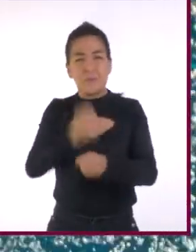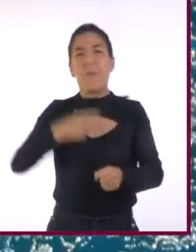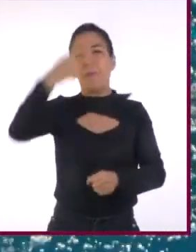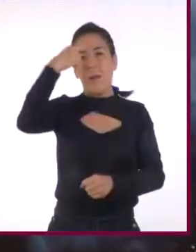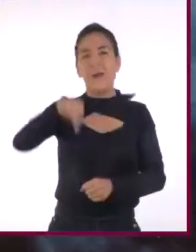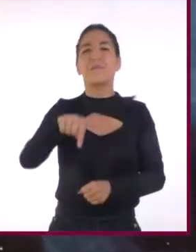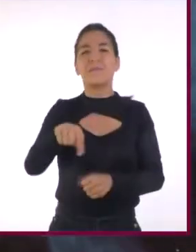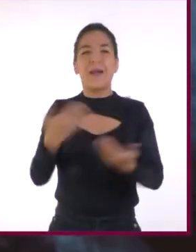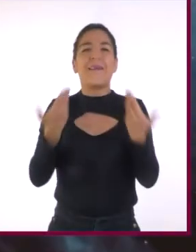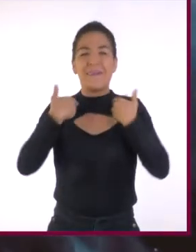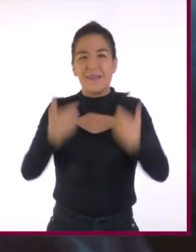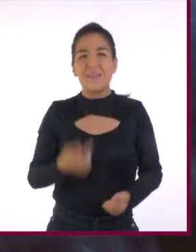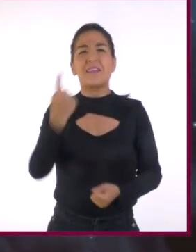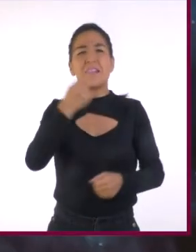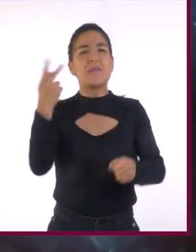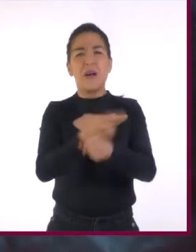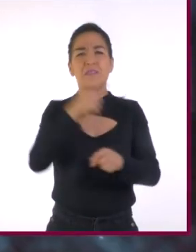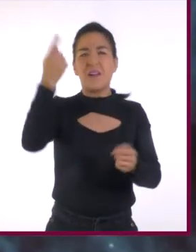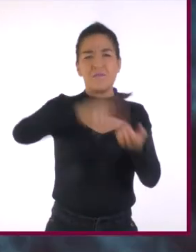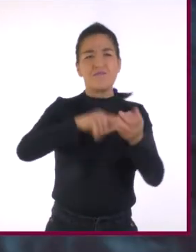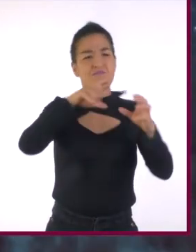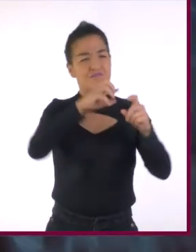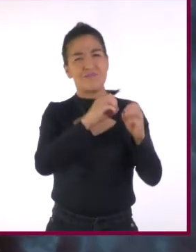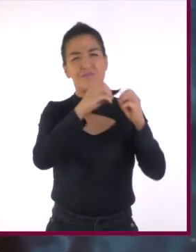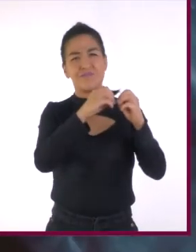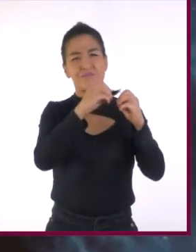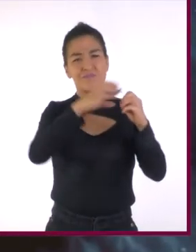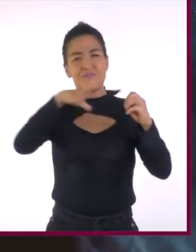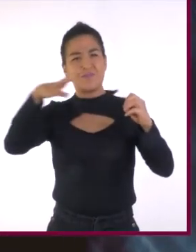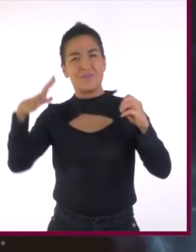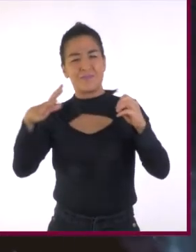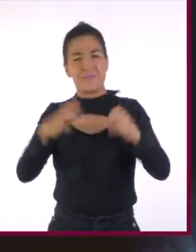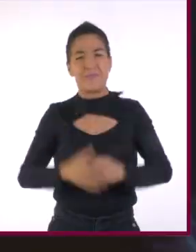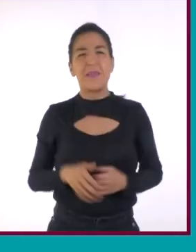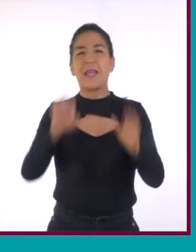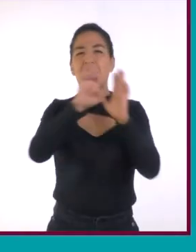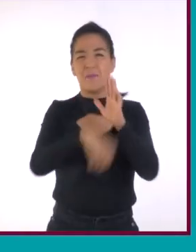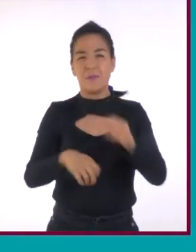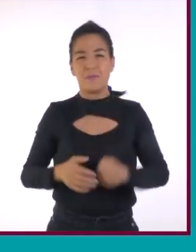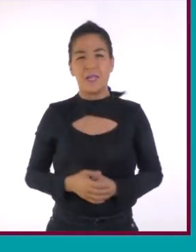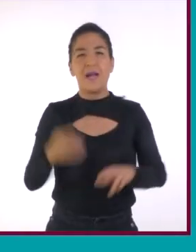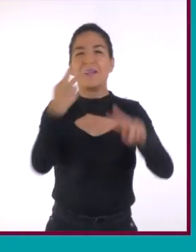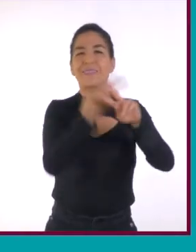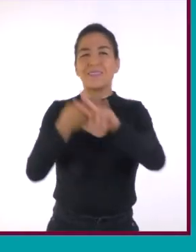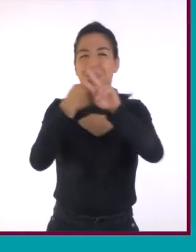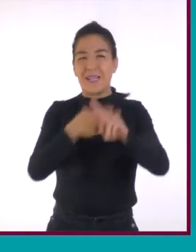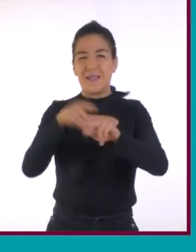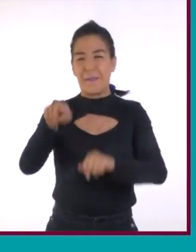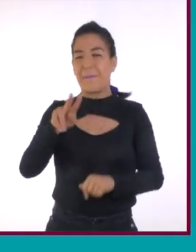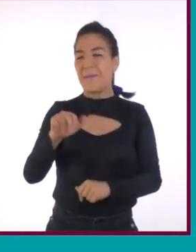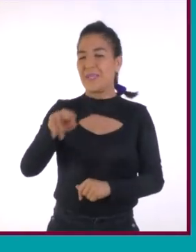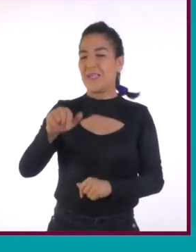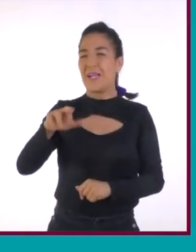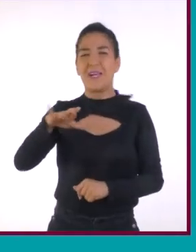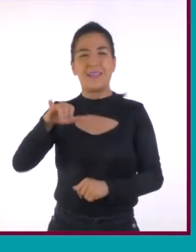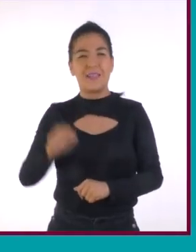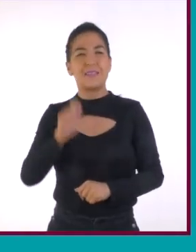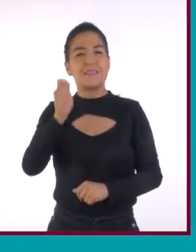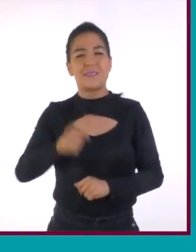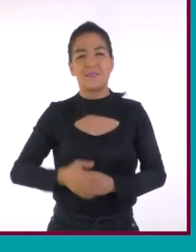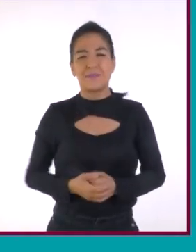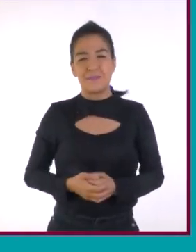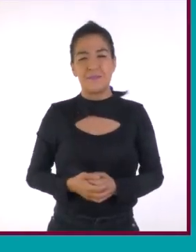ambiente, entonces va a cambiar las propiedades de tu sistema mismo. Ese es el problema. Defines el sistema como ahora la esponja más el agua. Y si